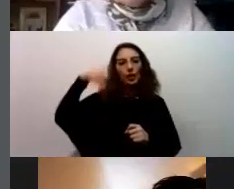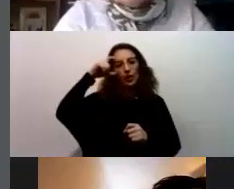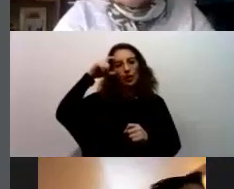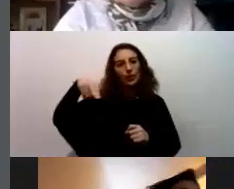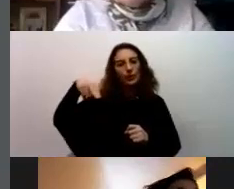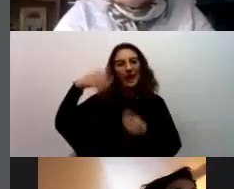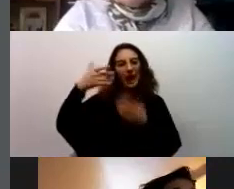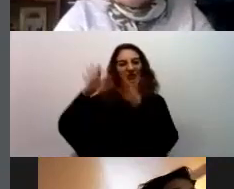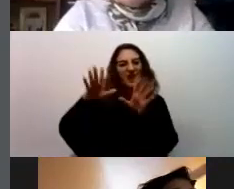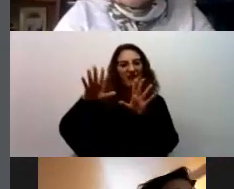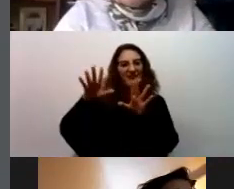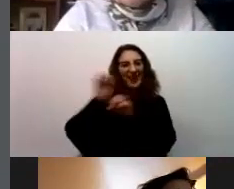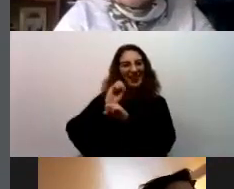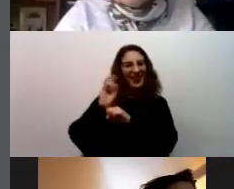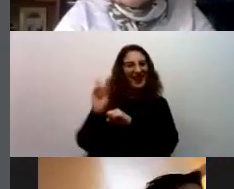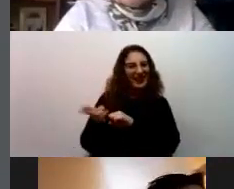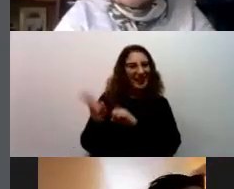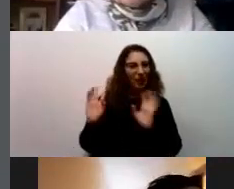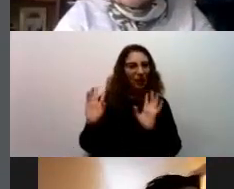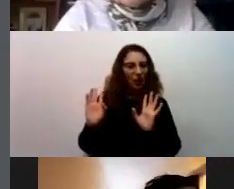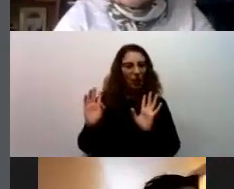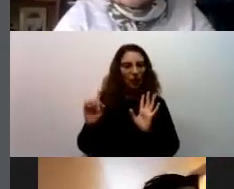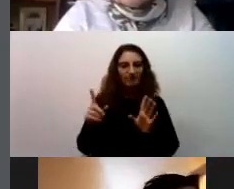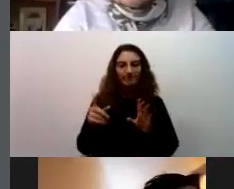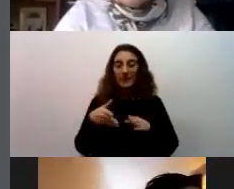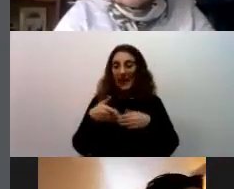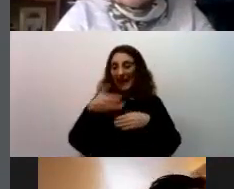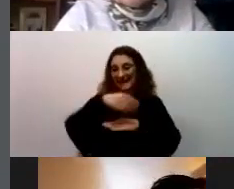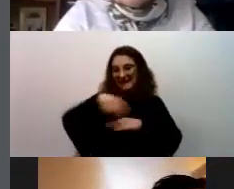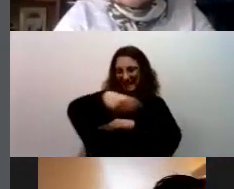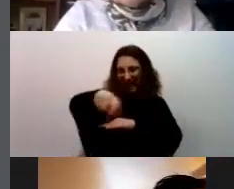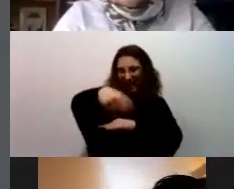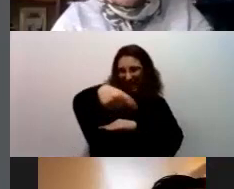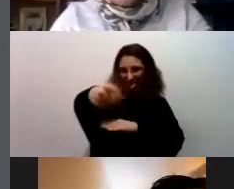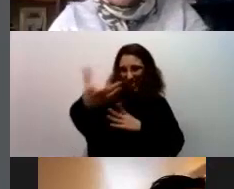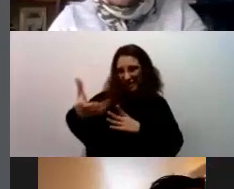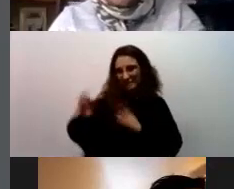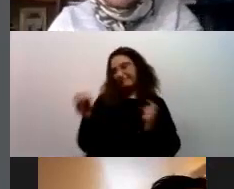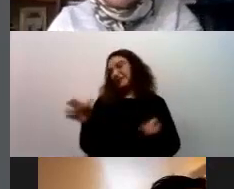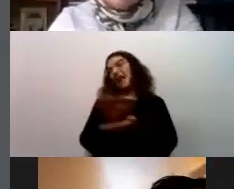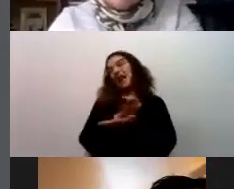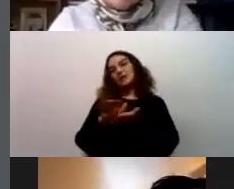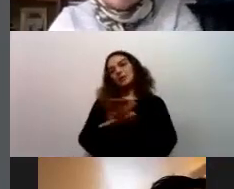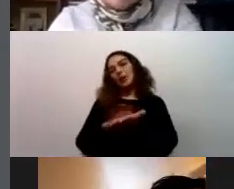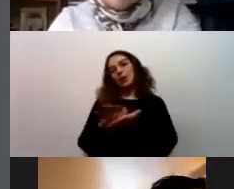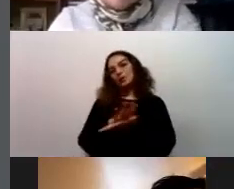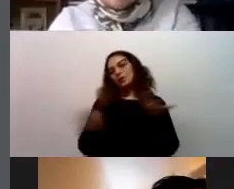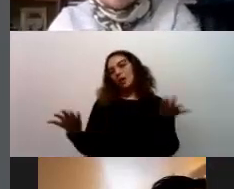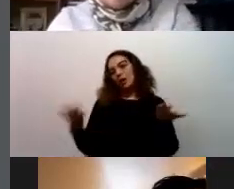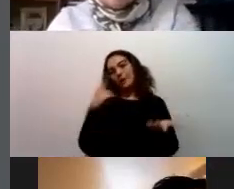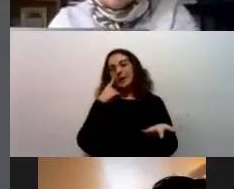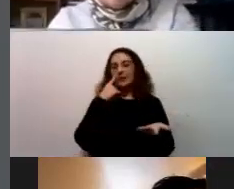Le digo que las presentaciones de las sendas peatonales son la solución para los municipios accesibles.